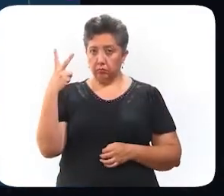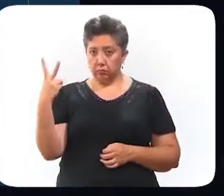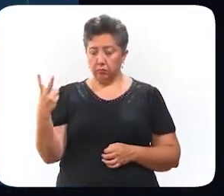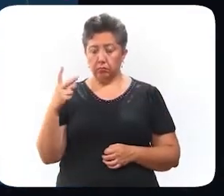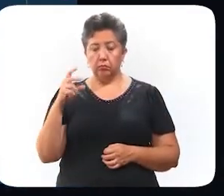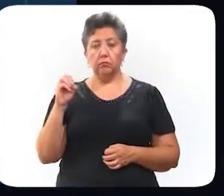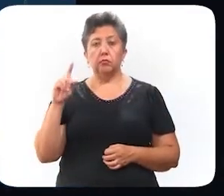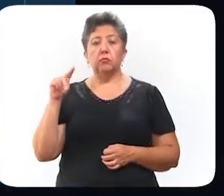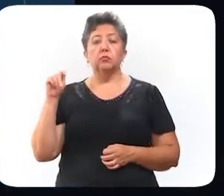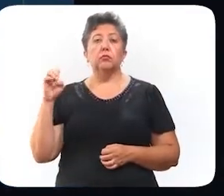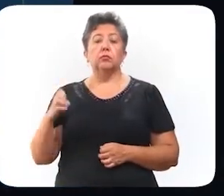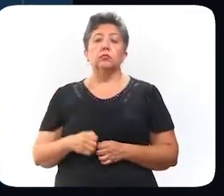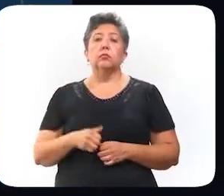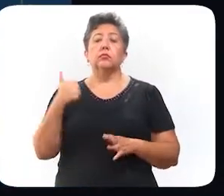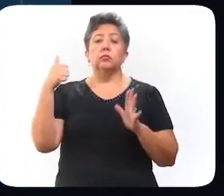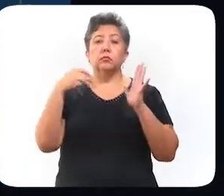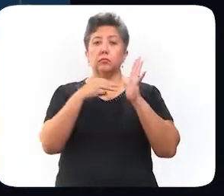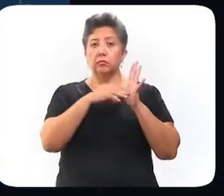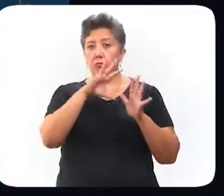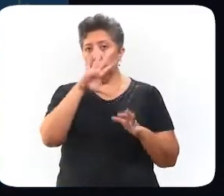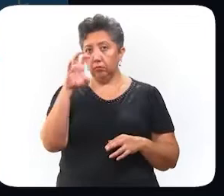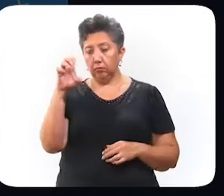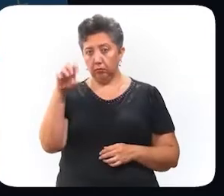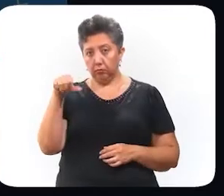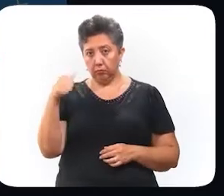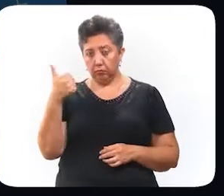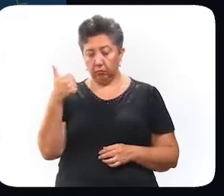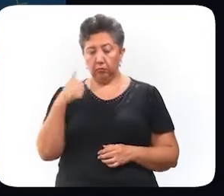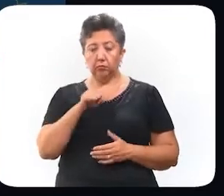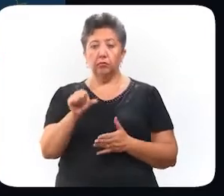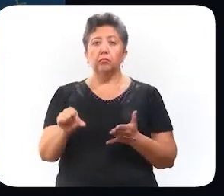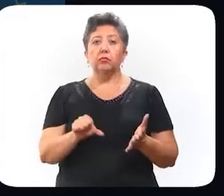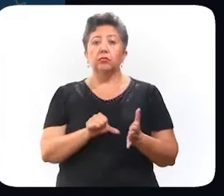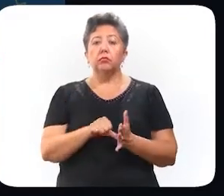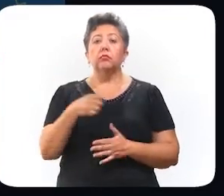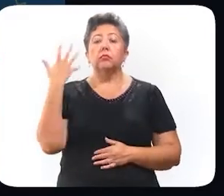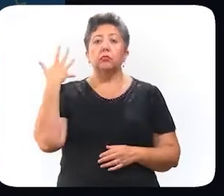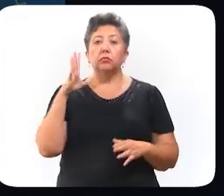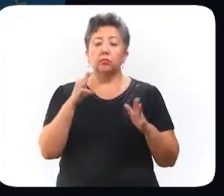16.722 en la zona oriente, 6.511 en la zona centro,